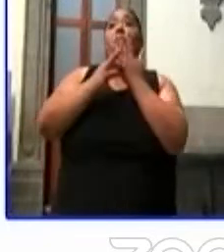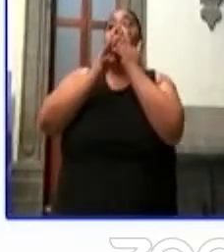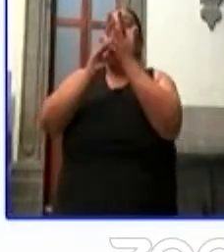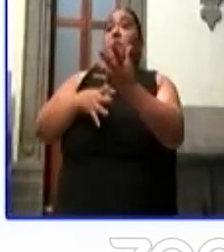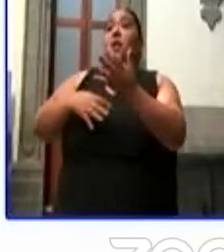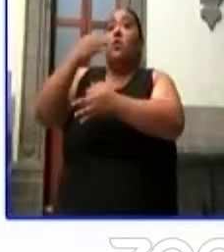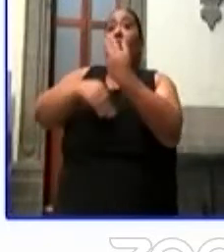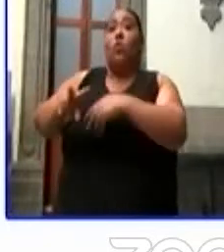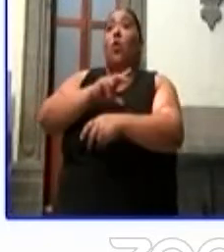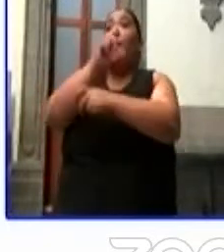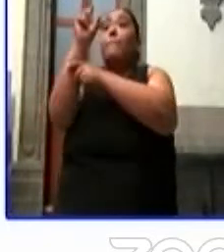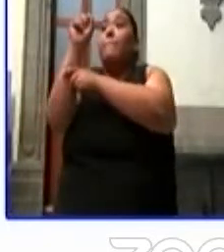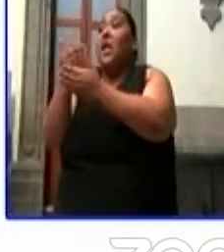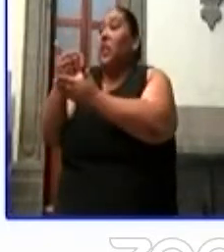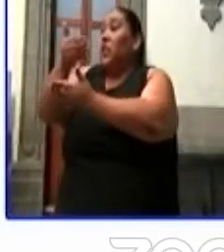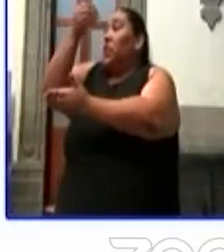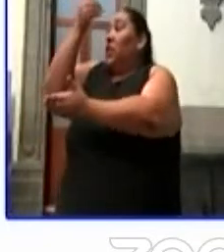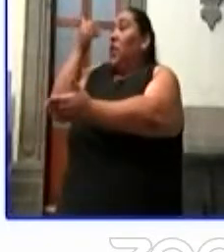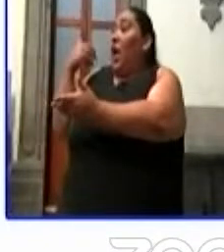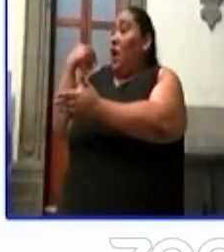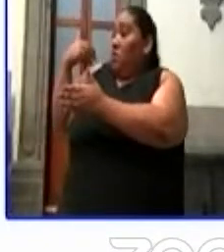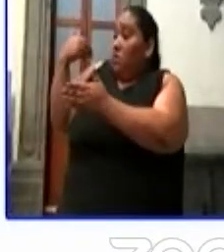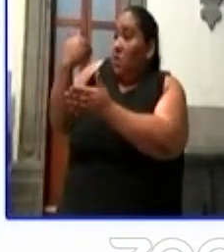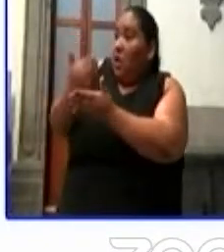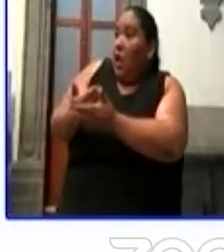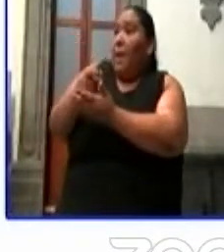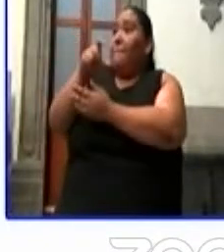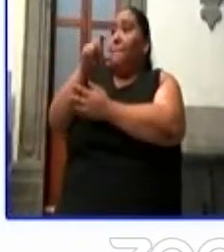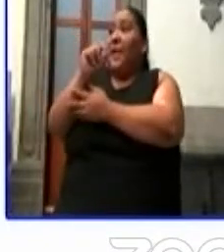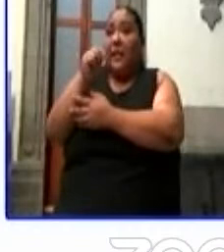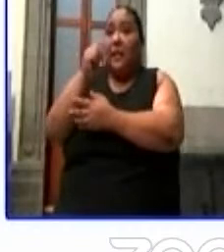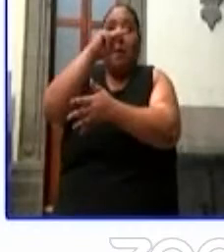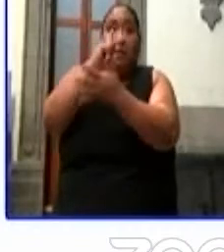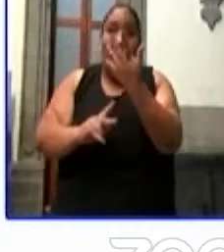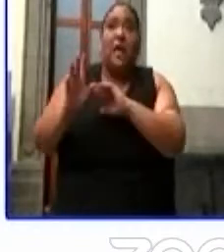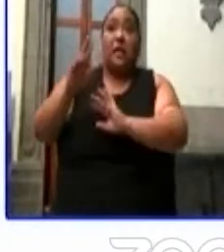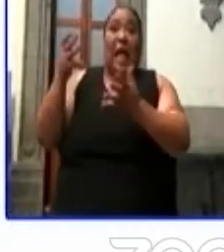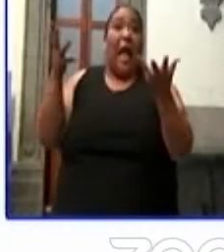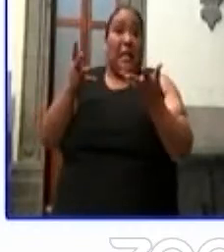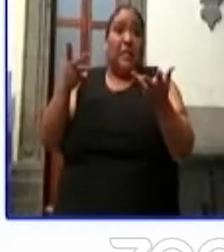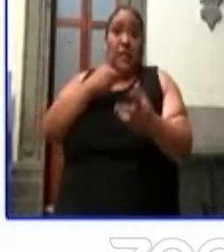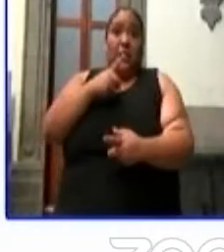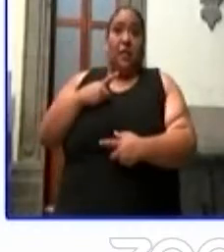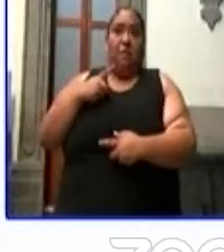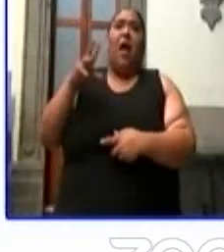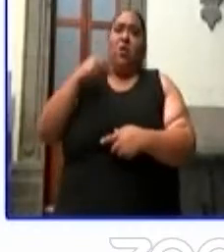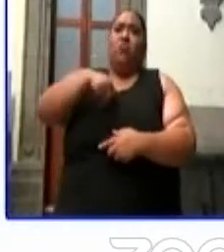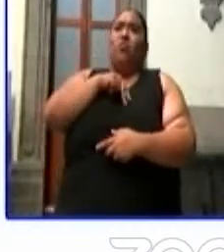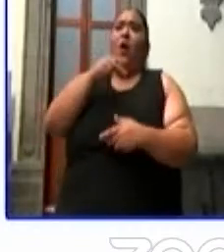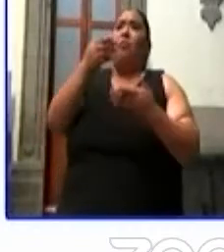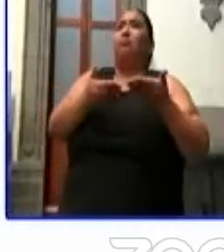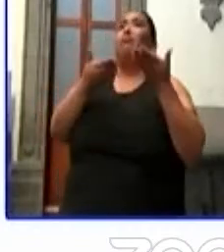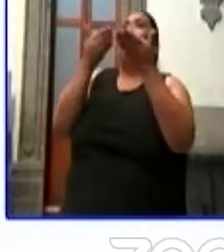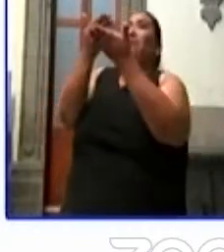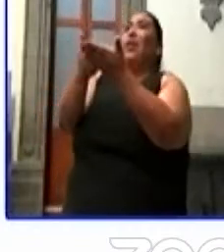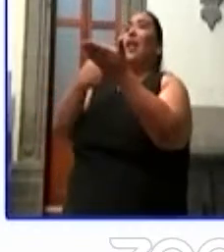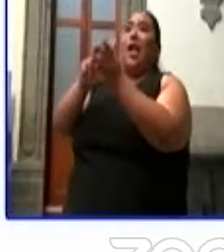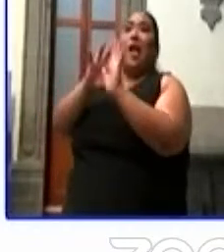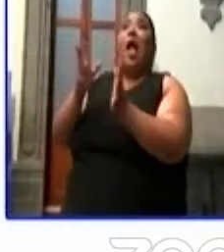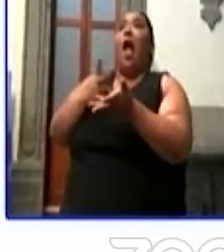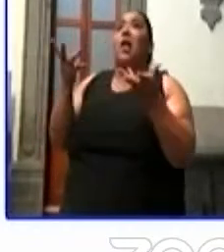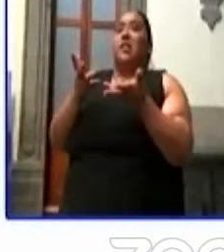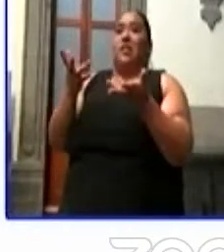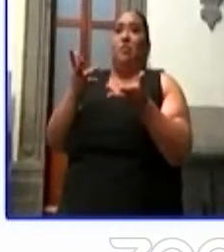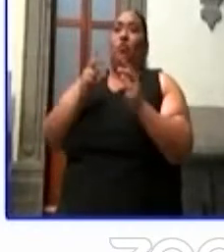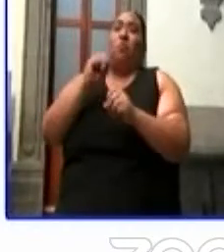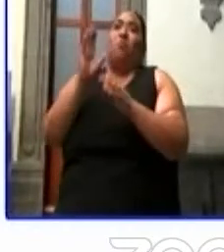20 planes y programas que tiene que hacer, ya le adelantamos uno. De algo le puede servir. Y ya es